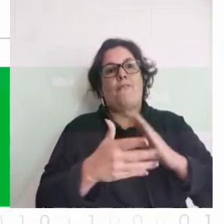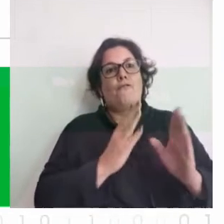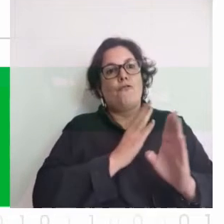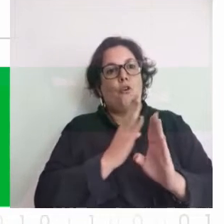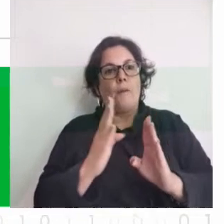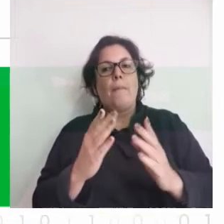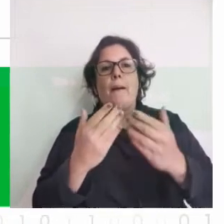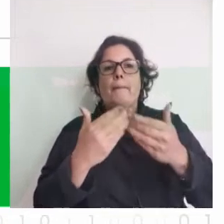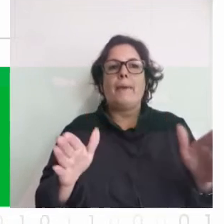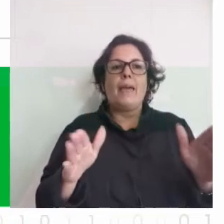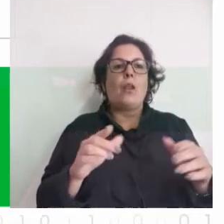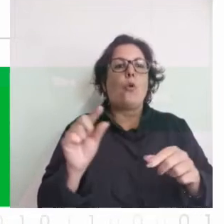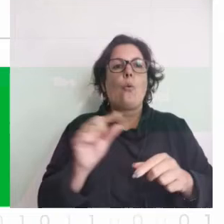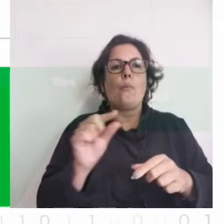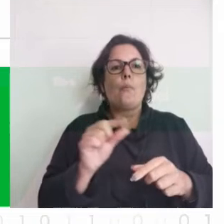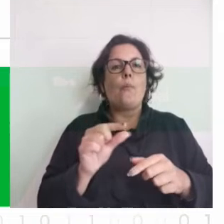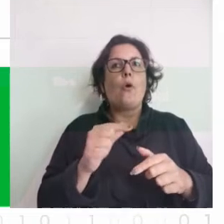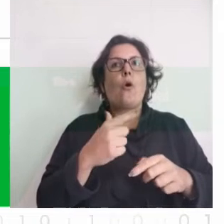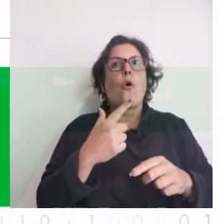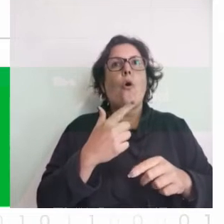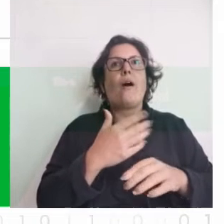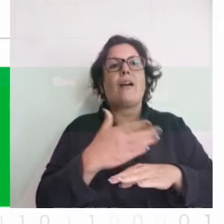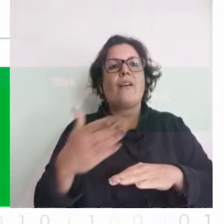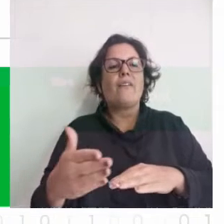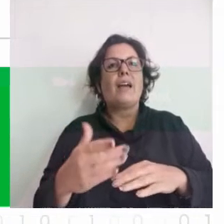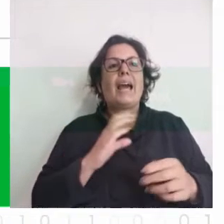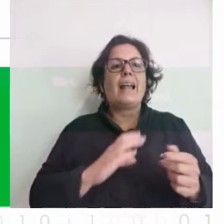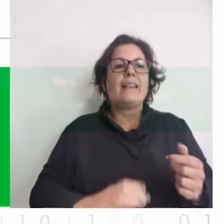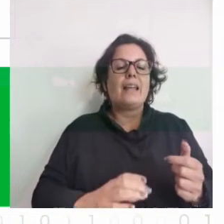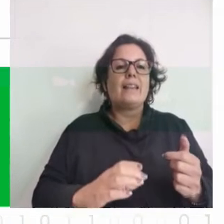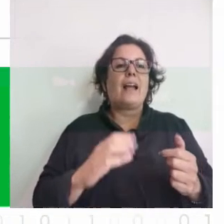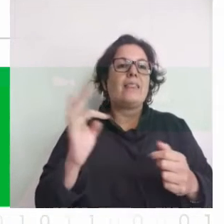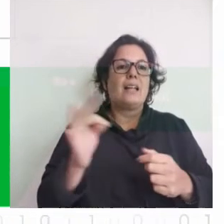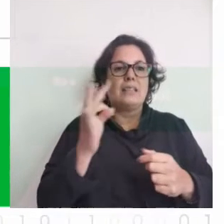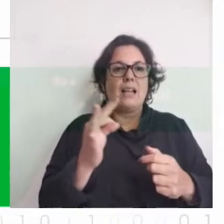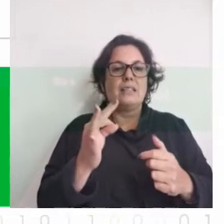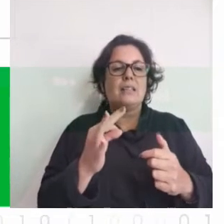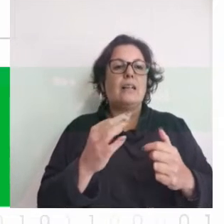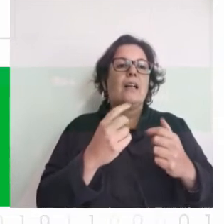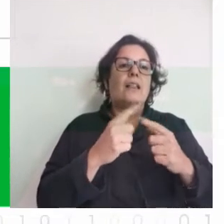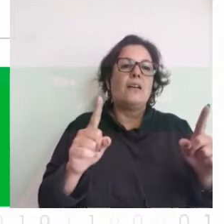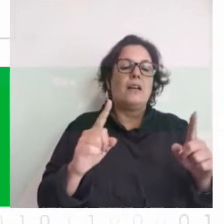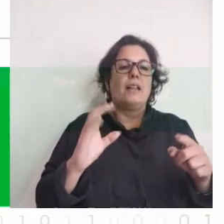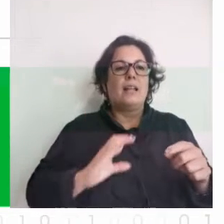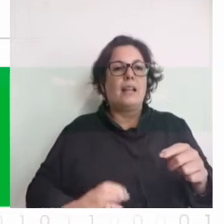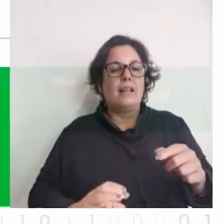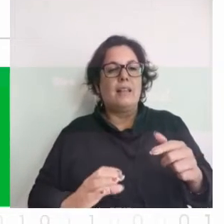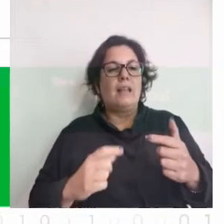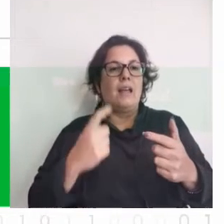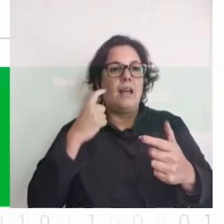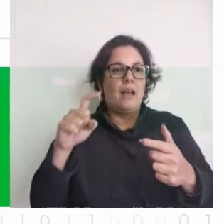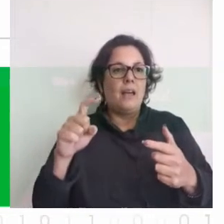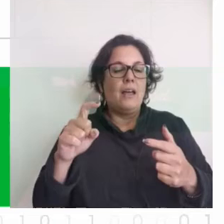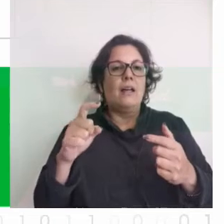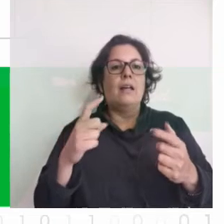un poco el efecto de lo que es la característica del taller versus la característica de la intervención.